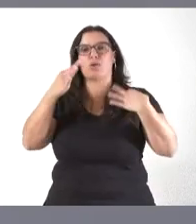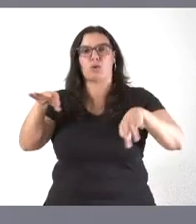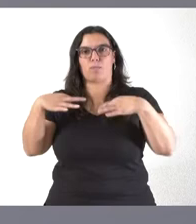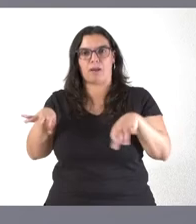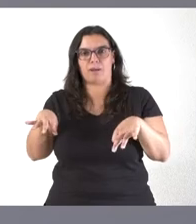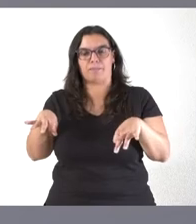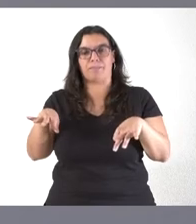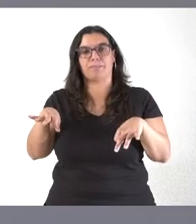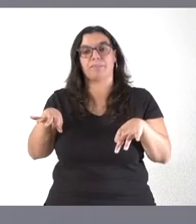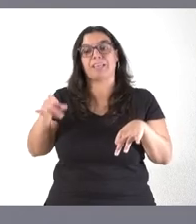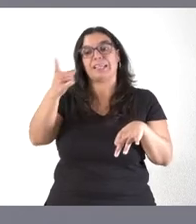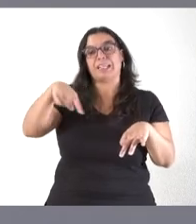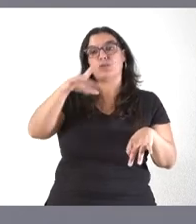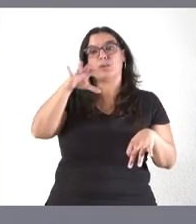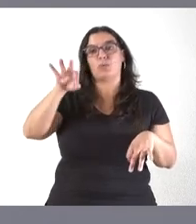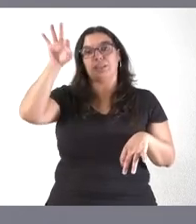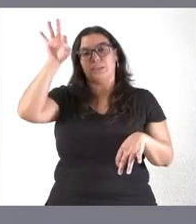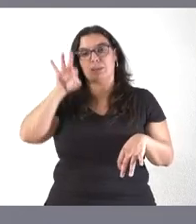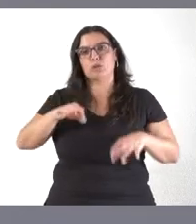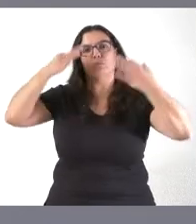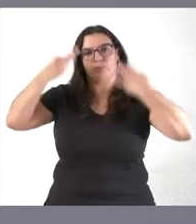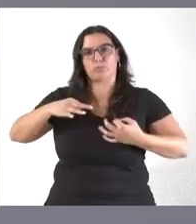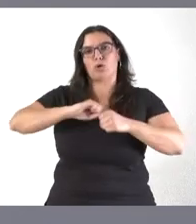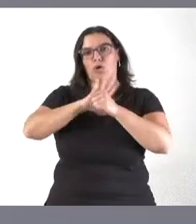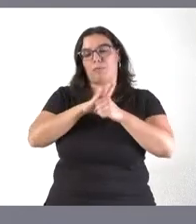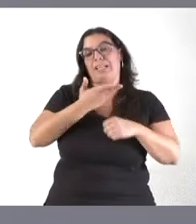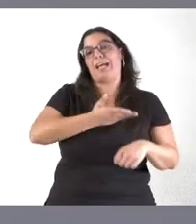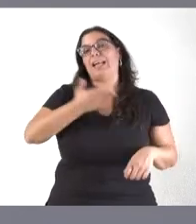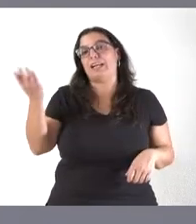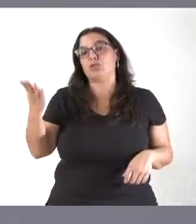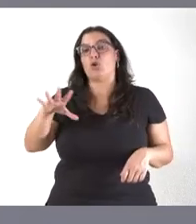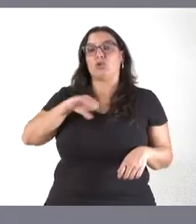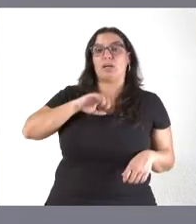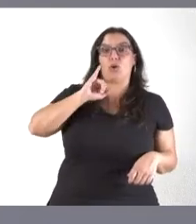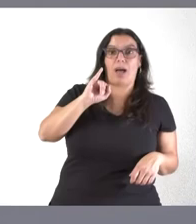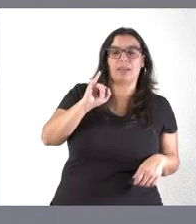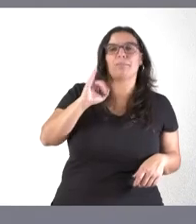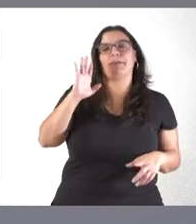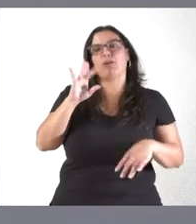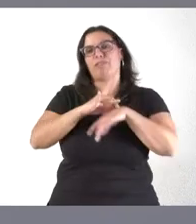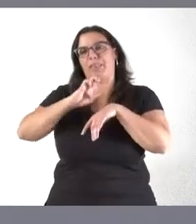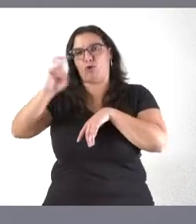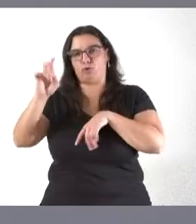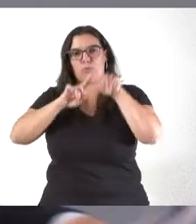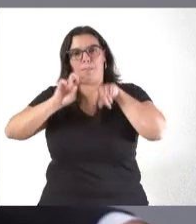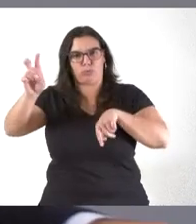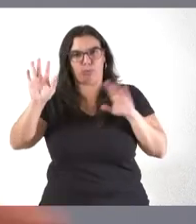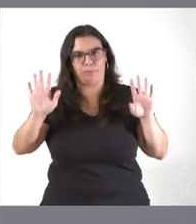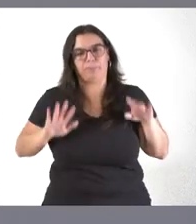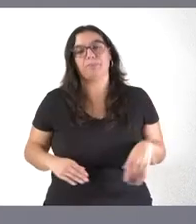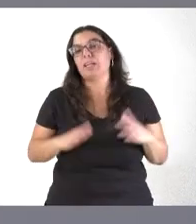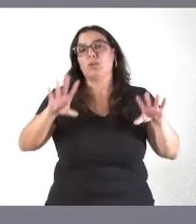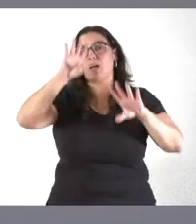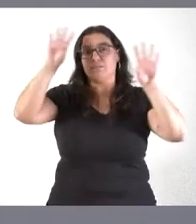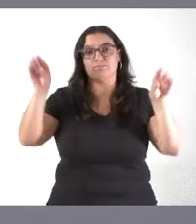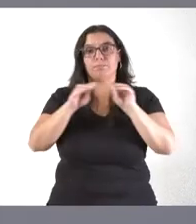los cuales el 50% es por cómics el resto naturalmente es con covid Por tanto la reflexión final es